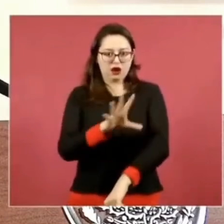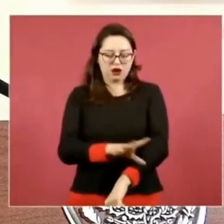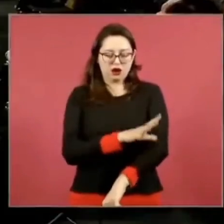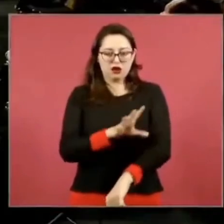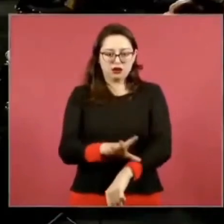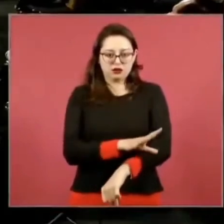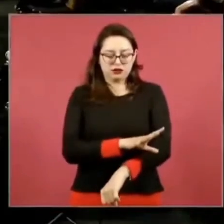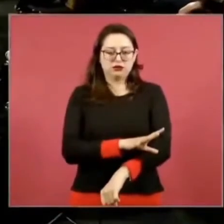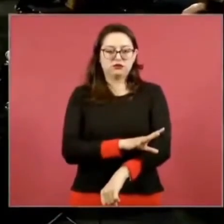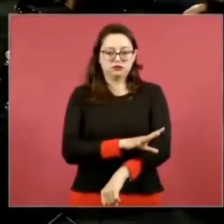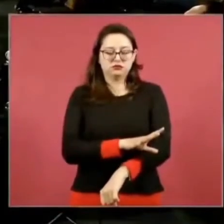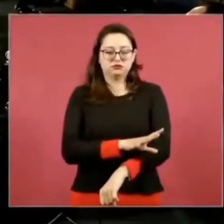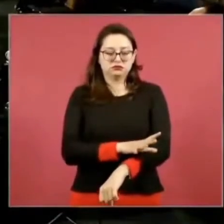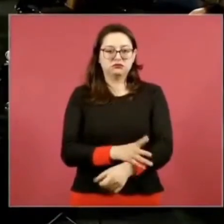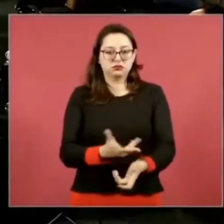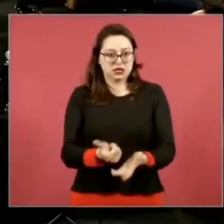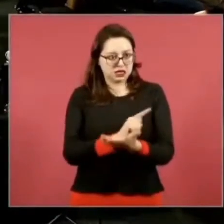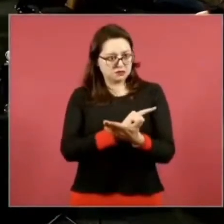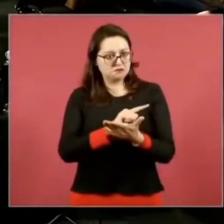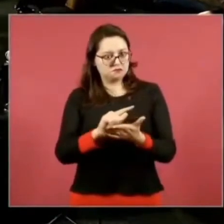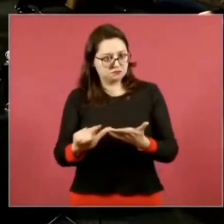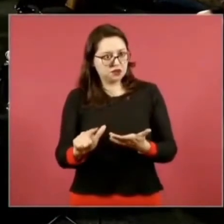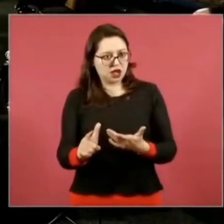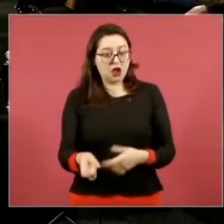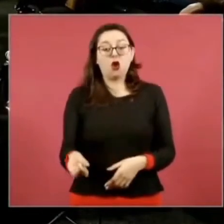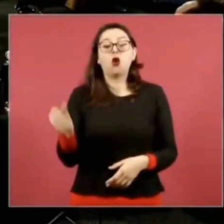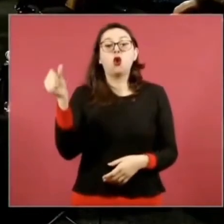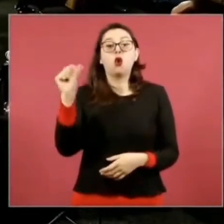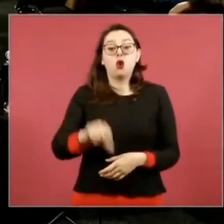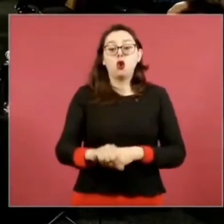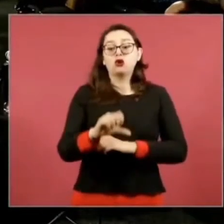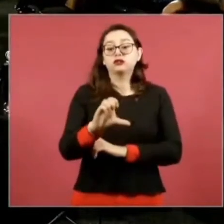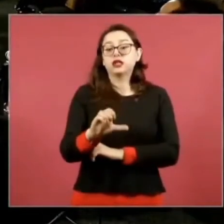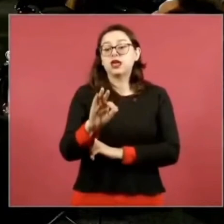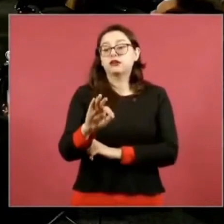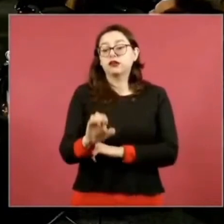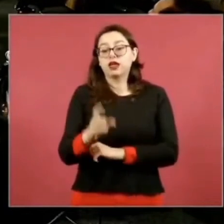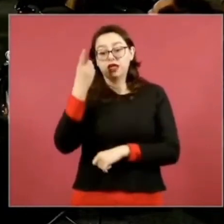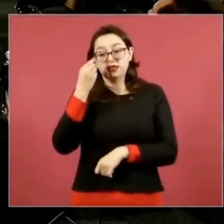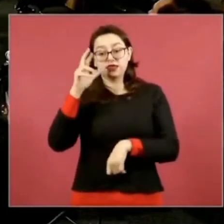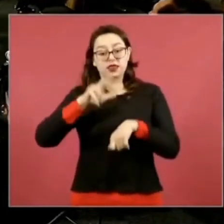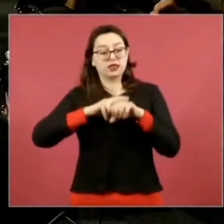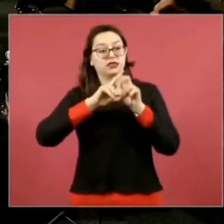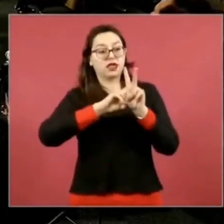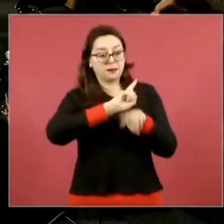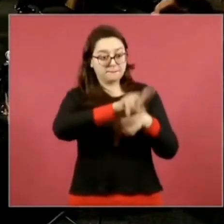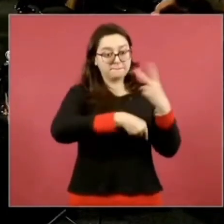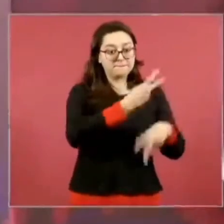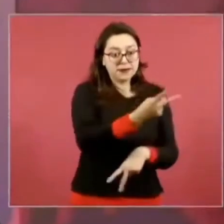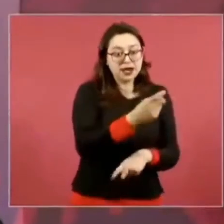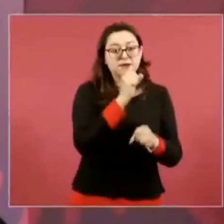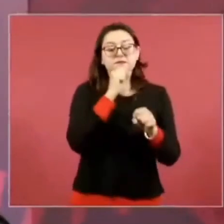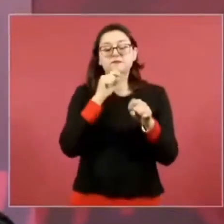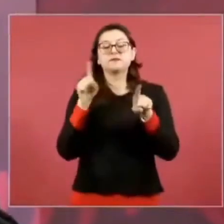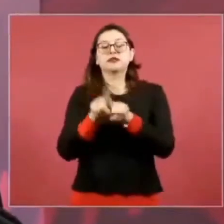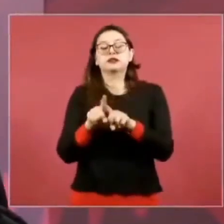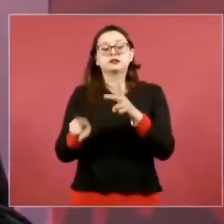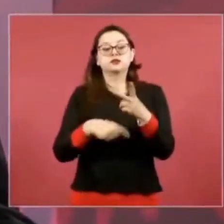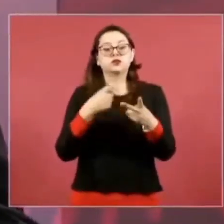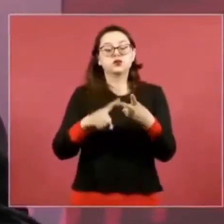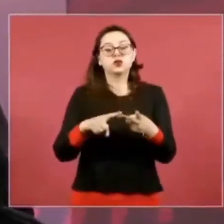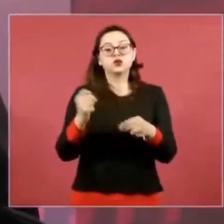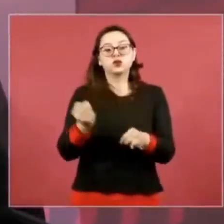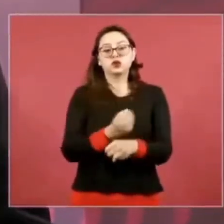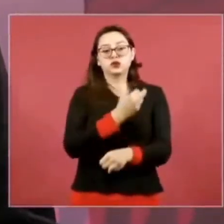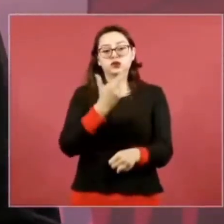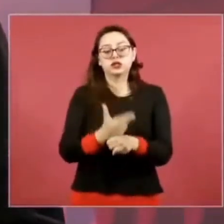Hoy va a estar allá el director de la Comisión Federal de Electricidad, desde luego el secretario de